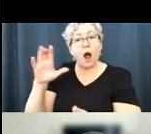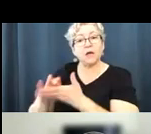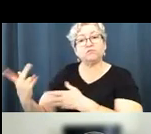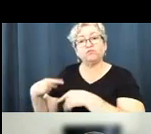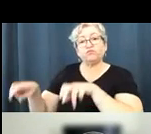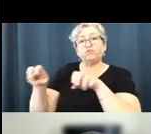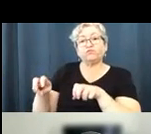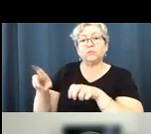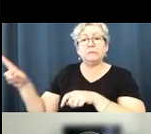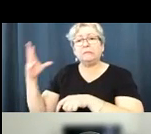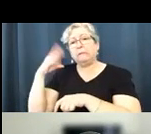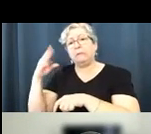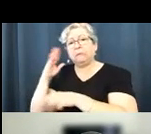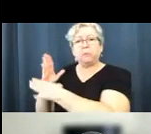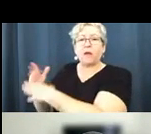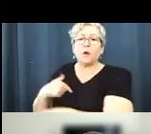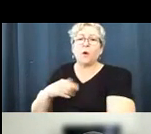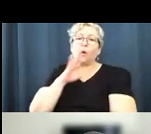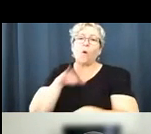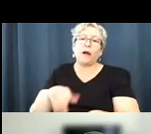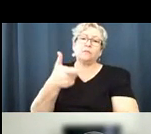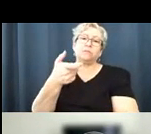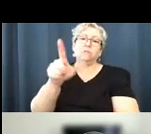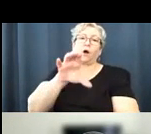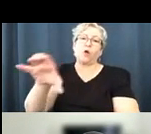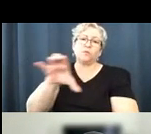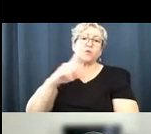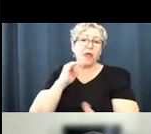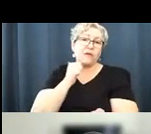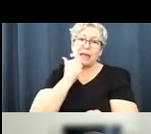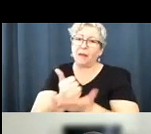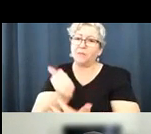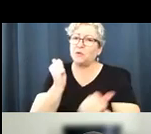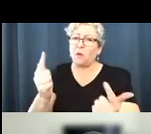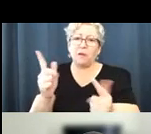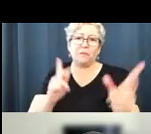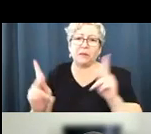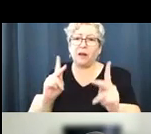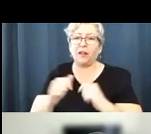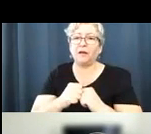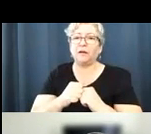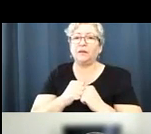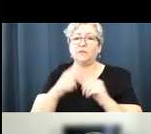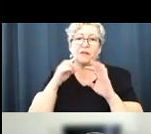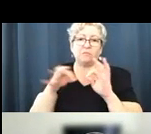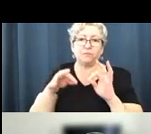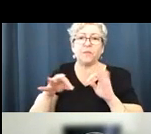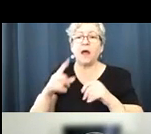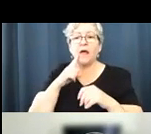que dicen, o las personas que están en un restaurante que no quieren molestar a la otra persona, pues pueden